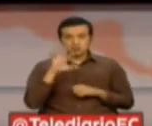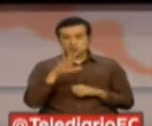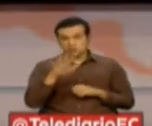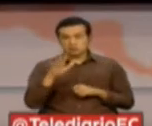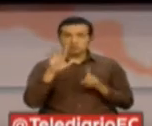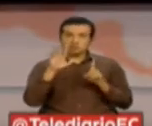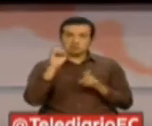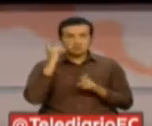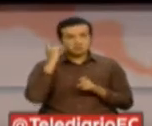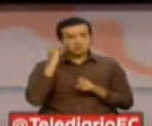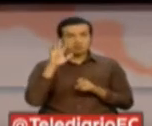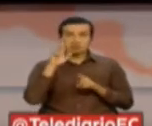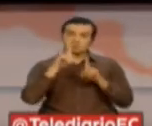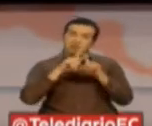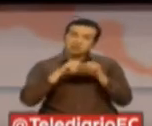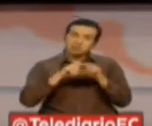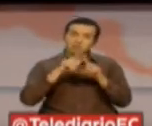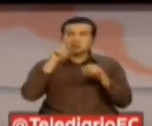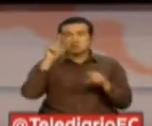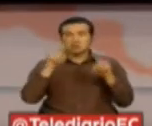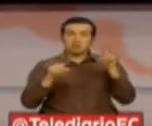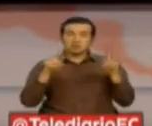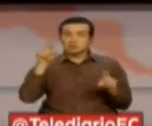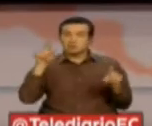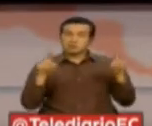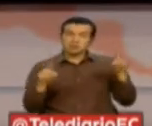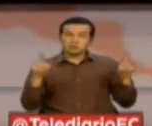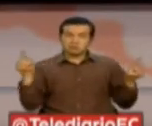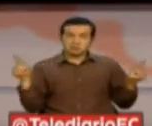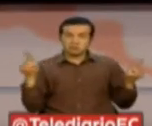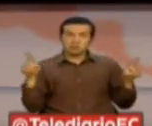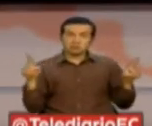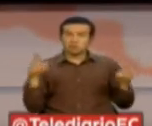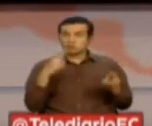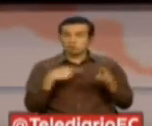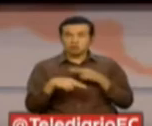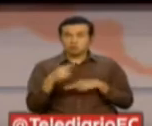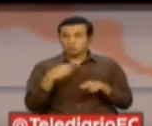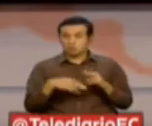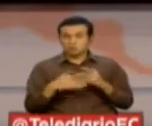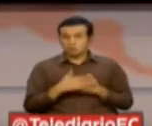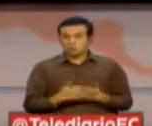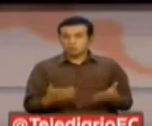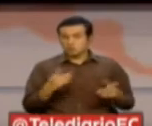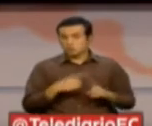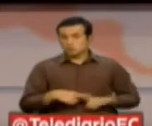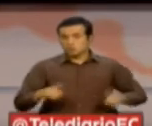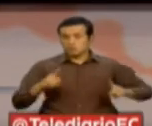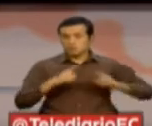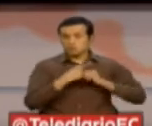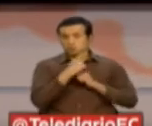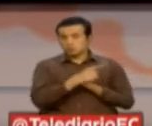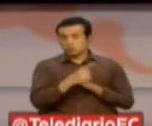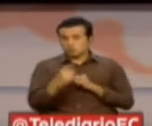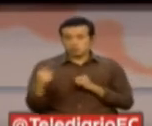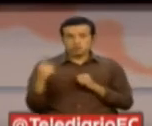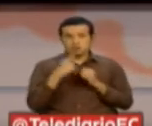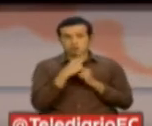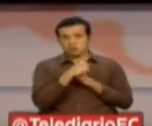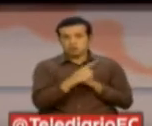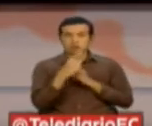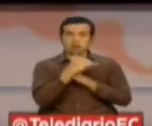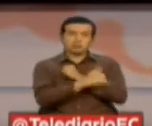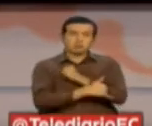o menos del promedio tal vez un poco más depende de ciertas variables que hacen la naturaleza del negocio sea diferente para cada sector para cada